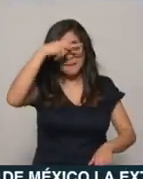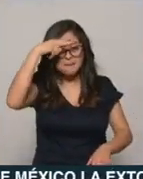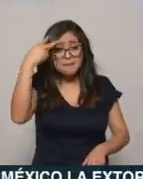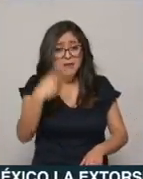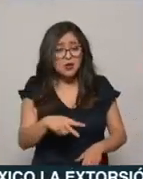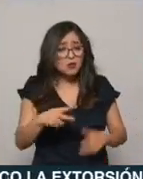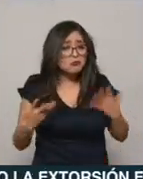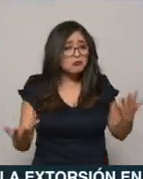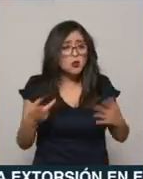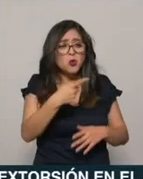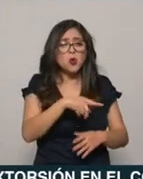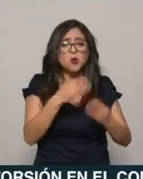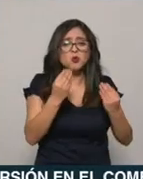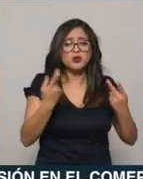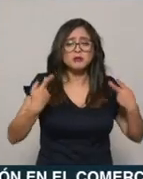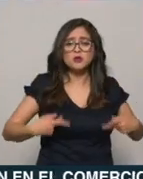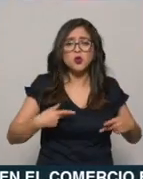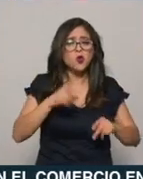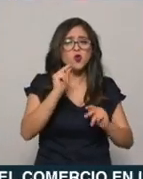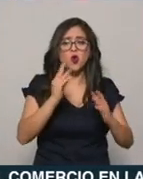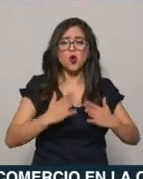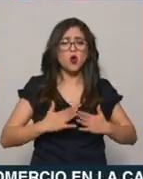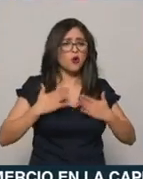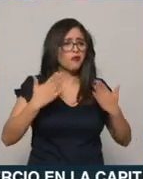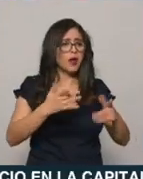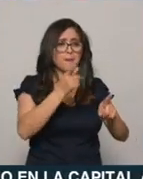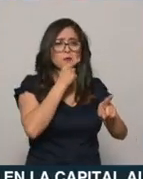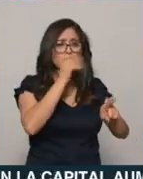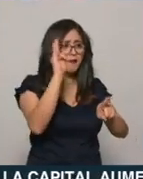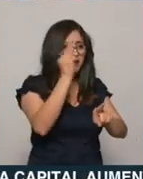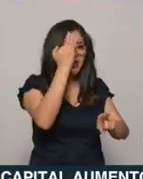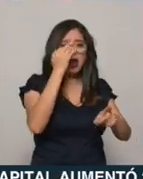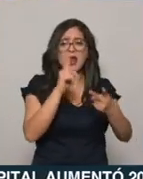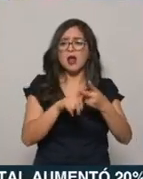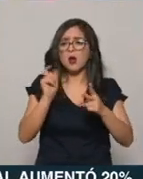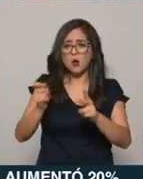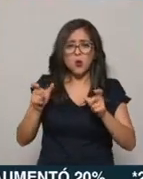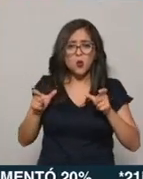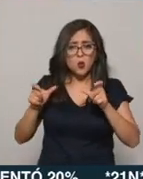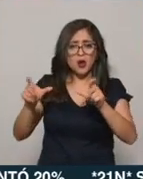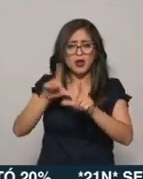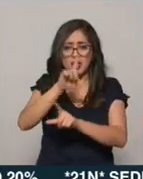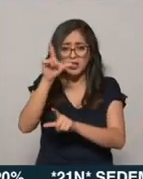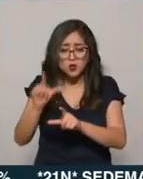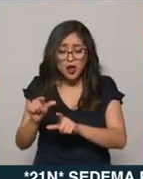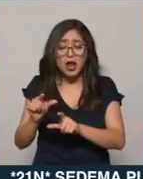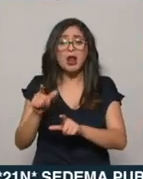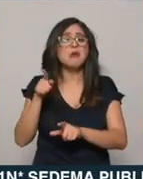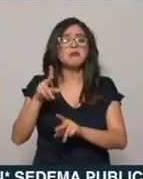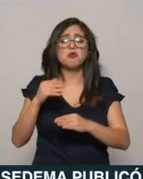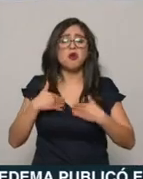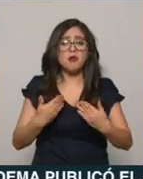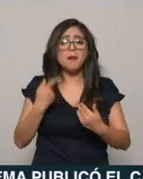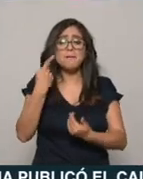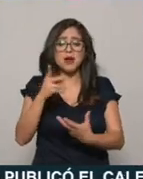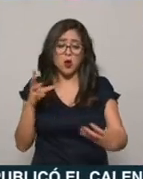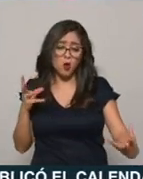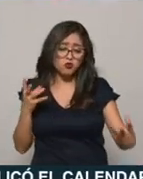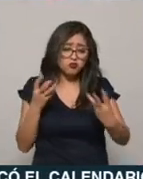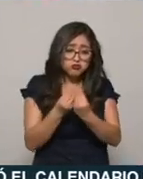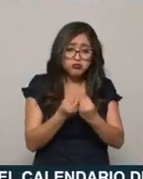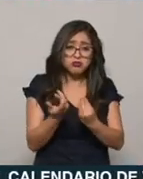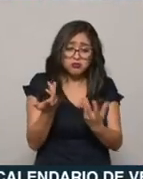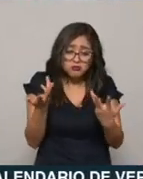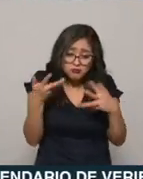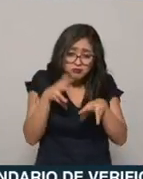una confianza en estas dos instituciones, que lejos de fusionarse para convertirse en un mecanismo nacional de defensa, se convierten